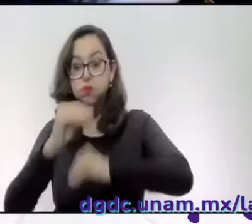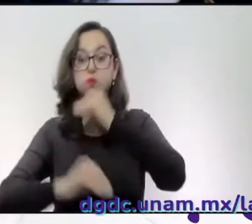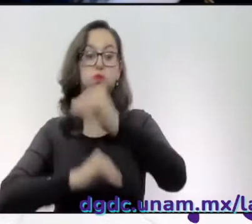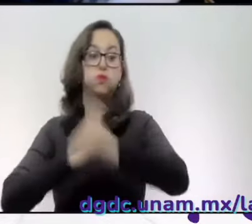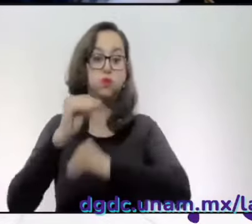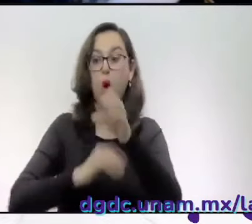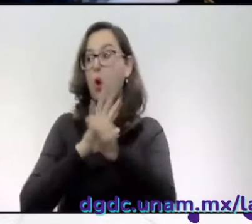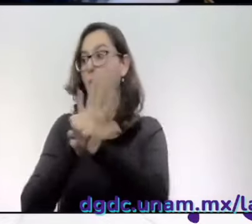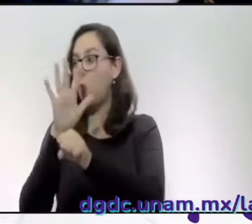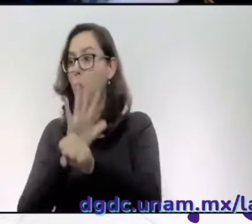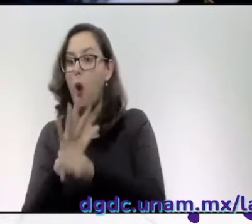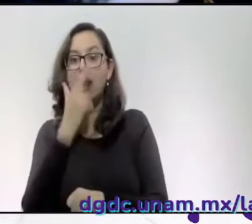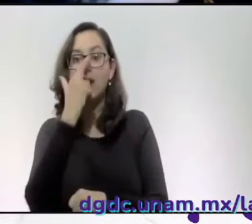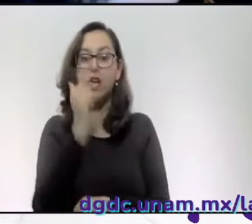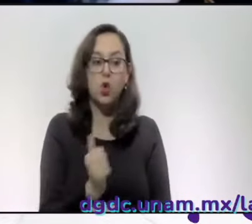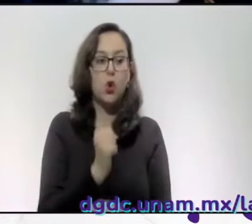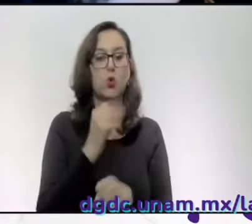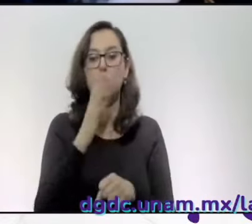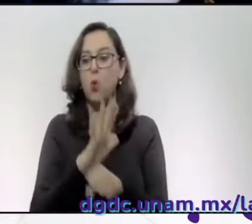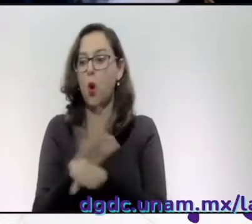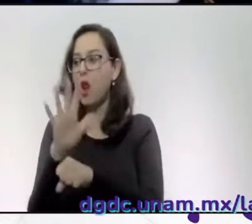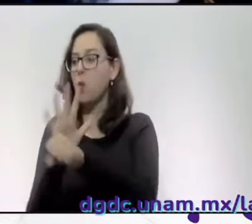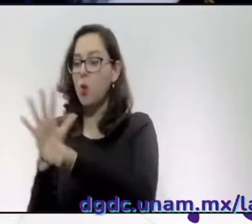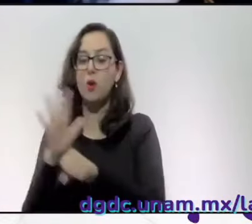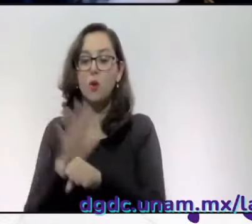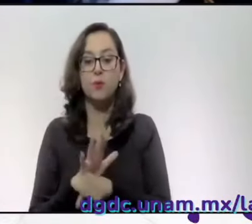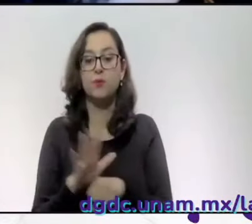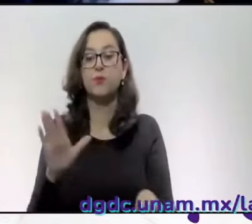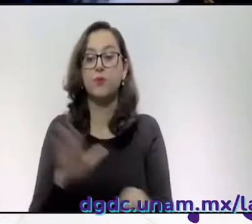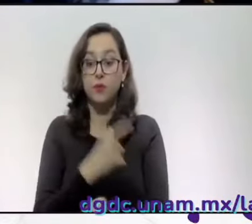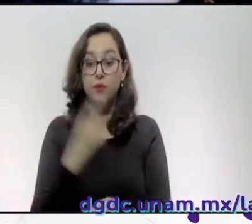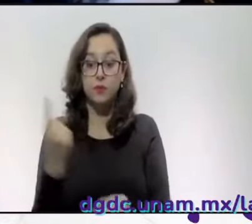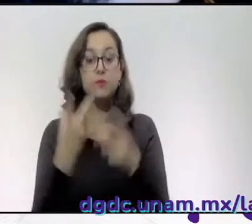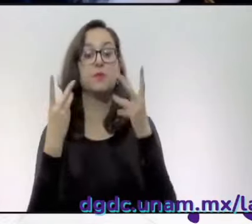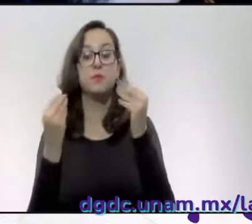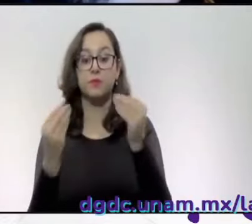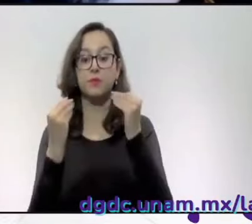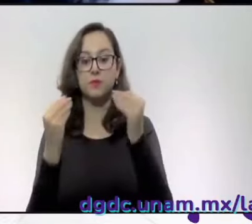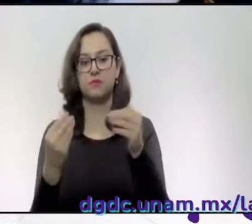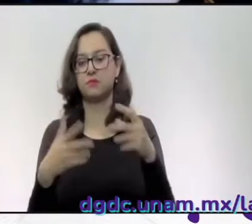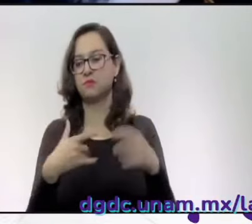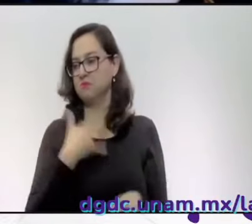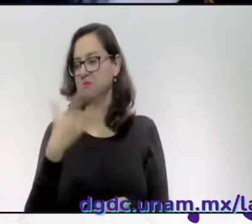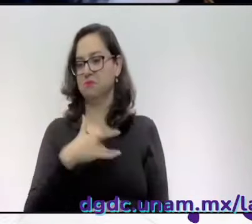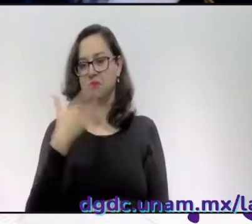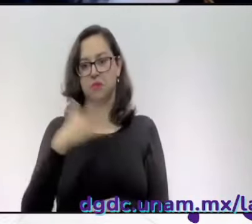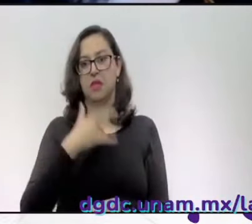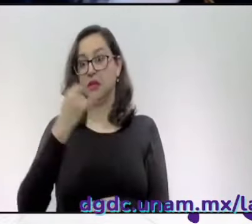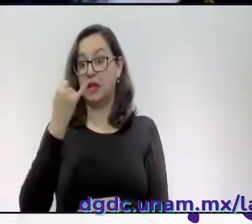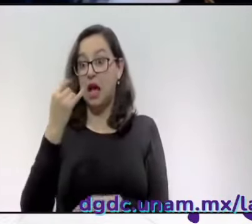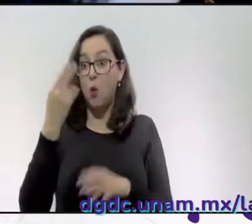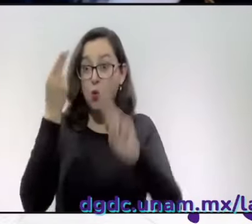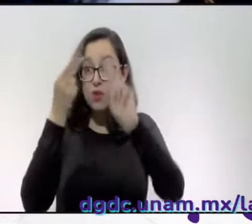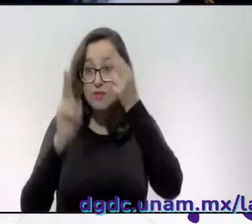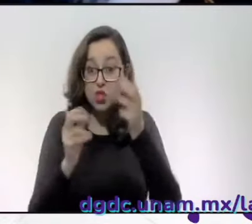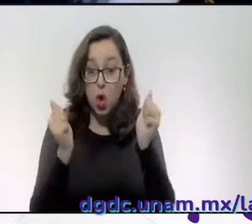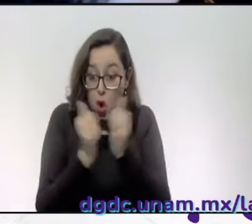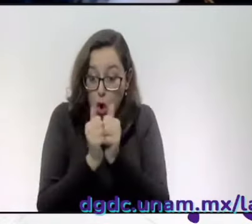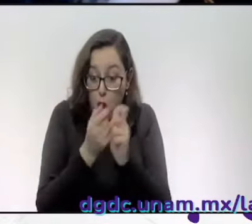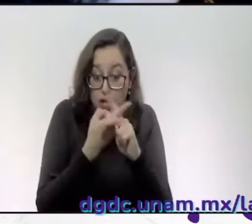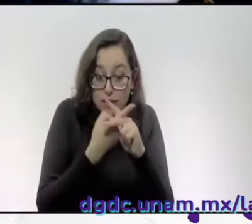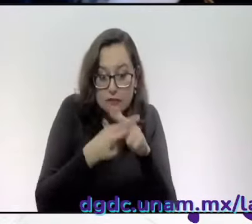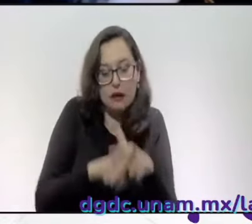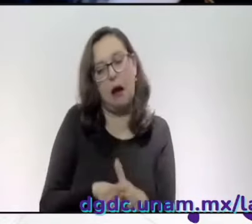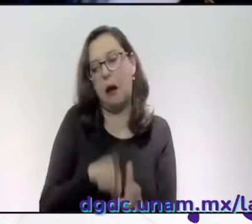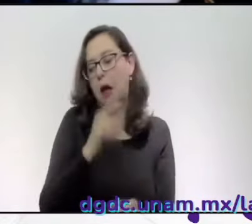visión correcta del universo, puesto que había muchos que, como Einstein, se oponían a esa visión de un universo con un inicio. Y ahí surge una teoría que es muy